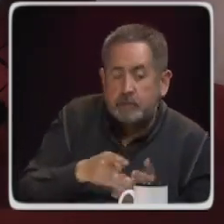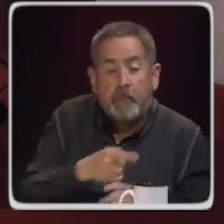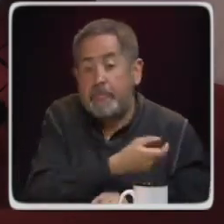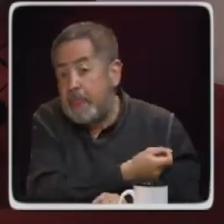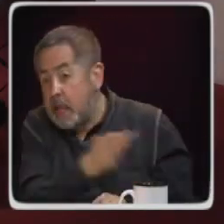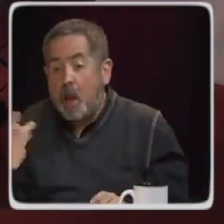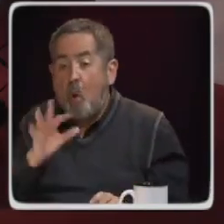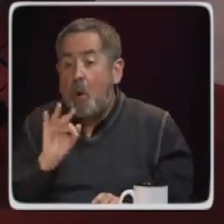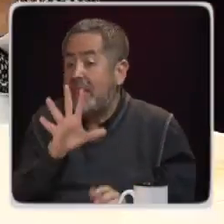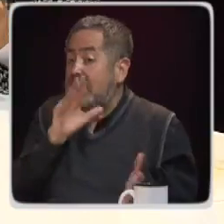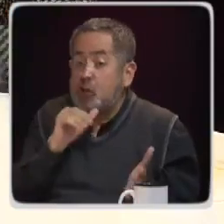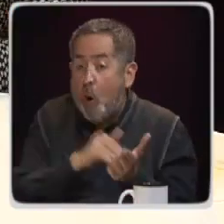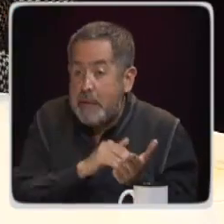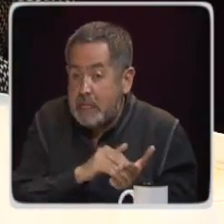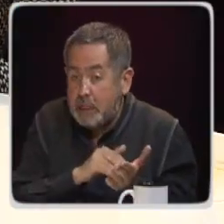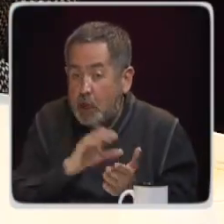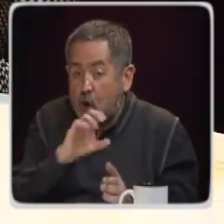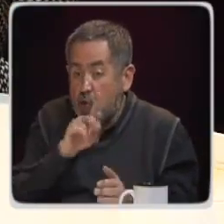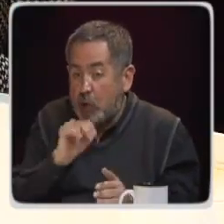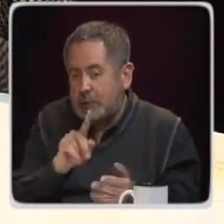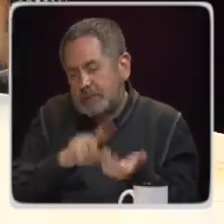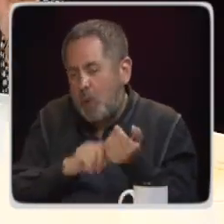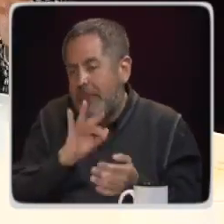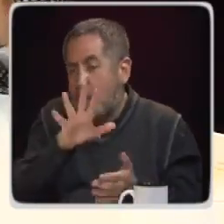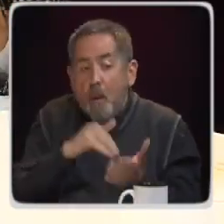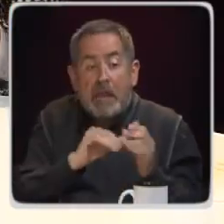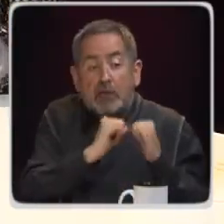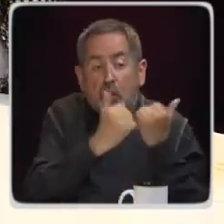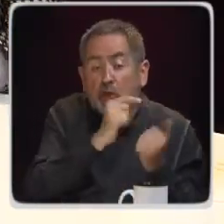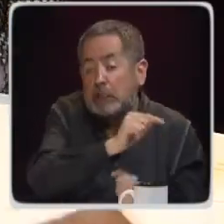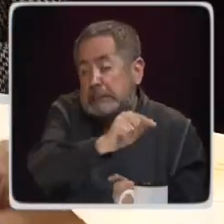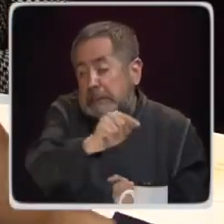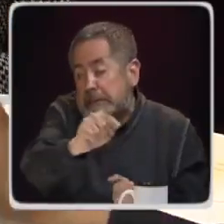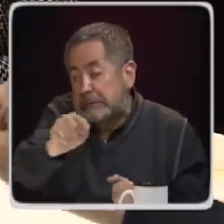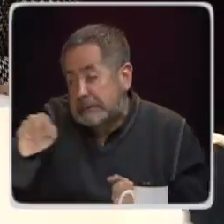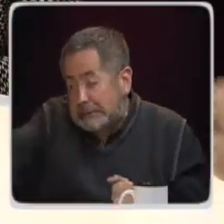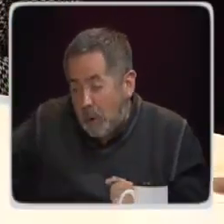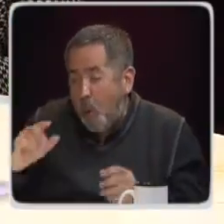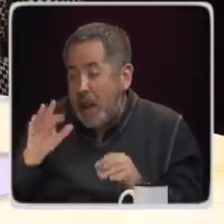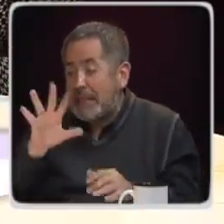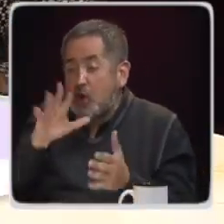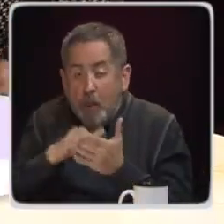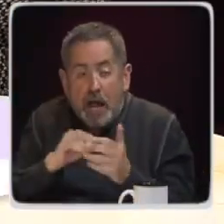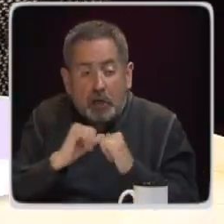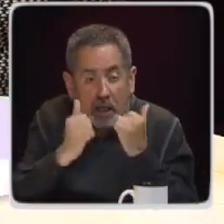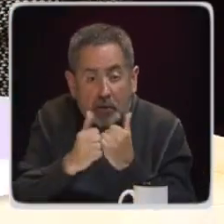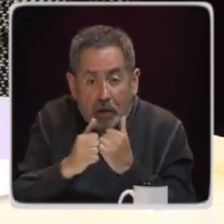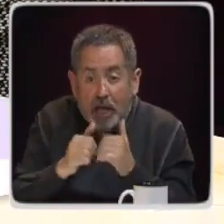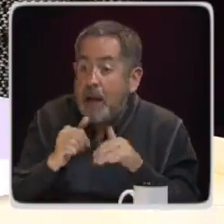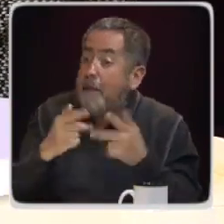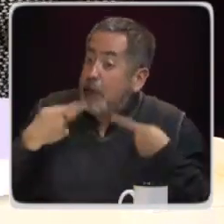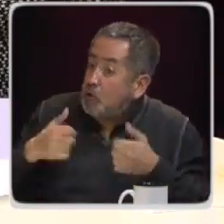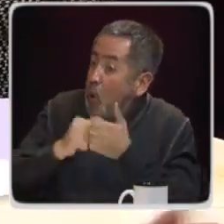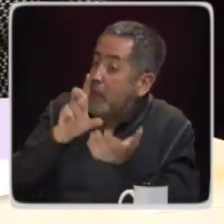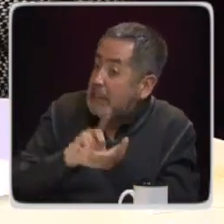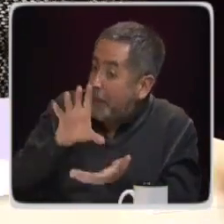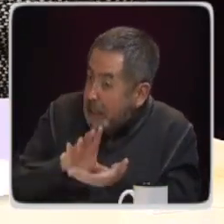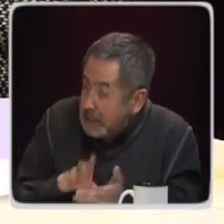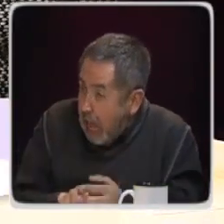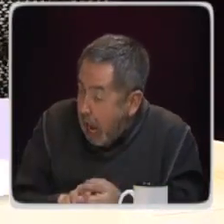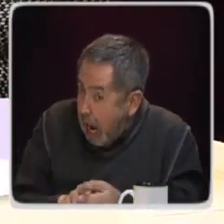por ejemplo? ¿Es un tema de consenso, de acuerdo? ¿Hay como una instancia